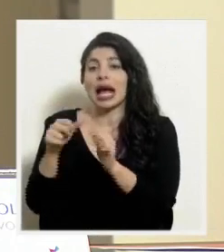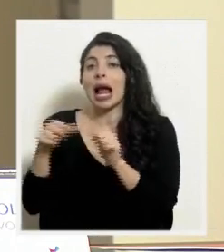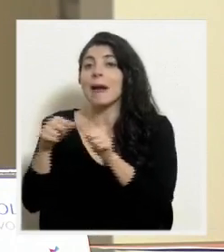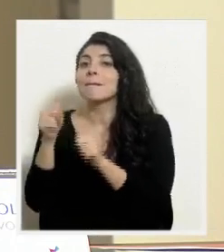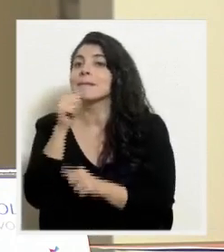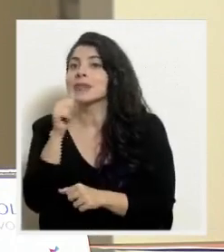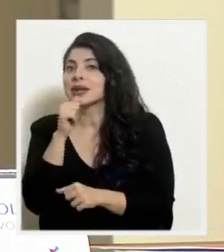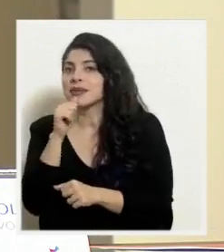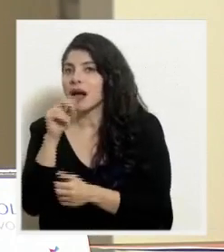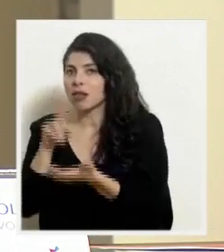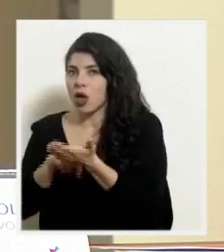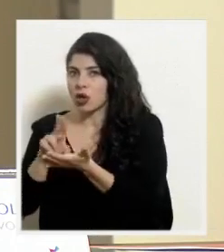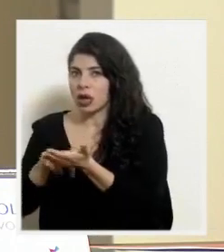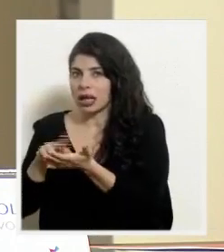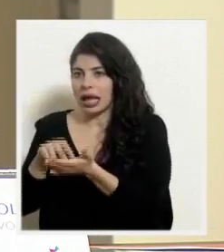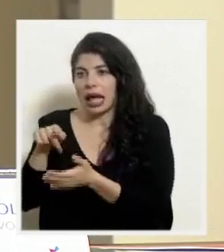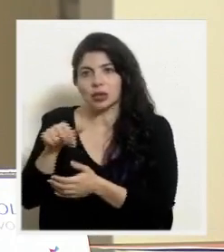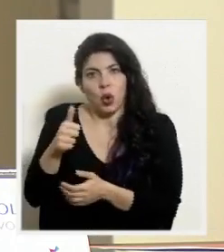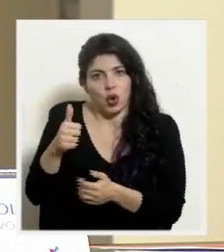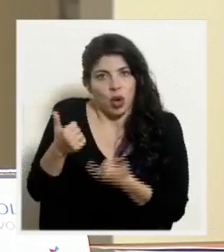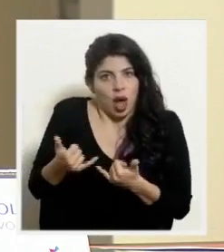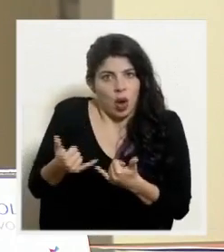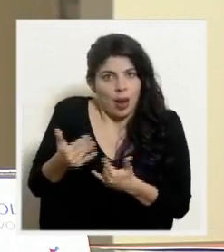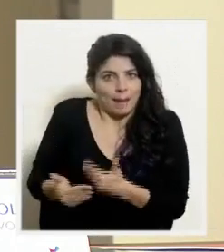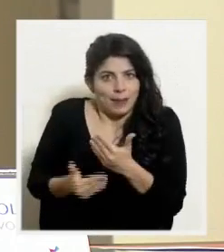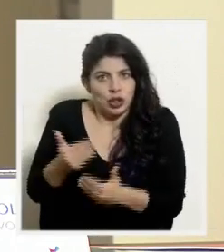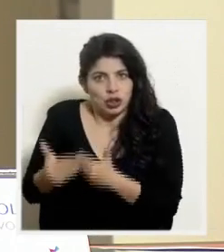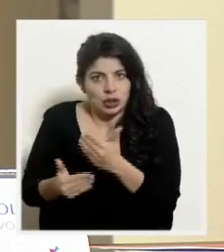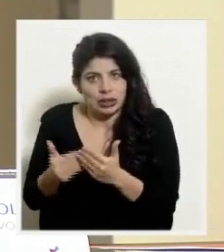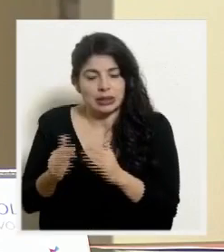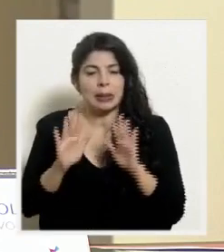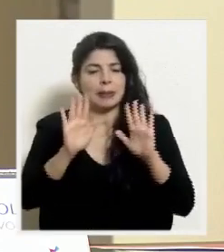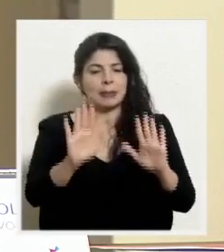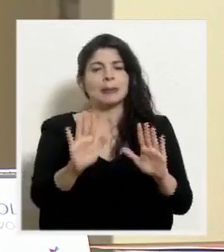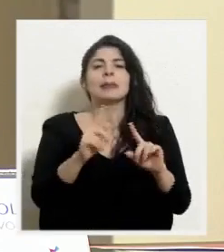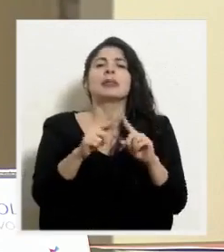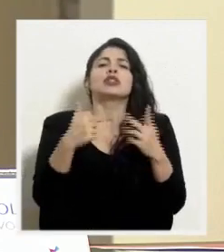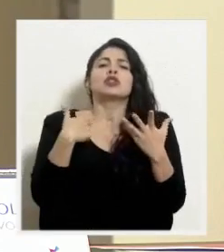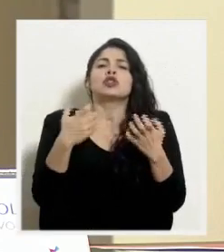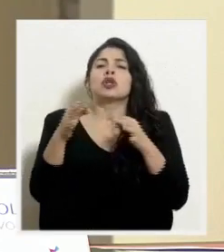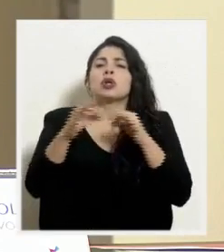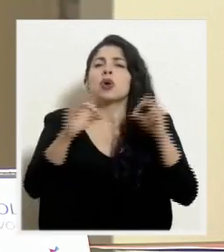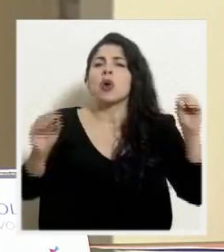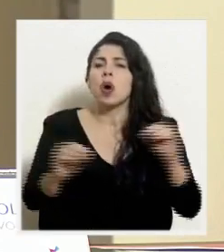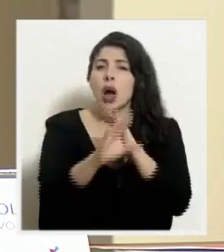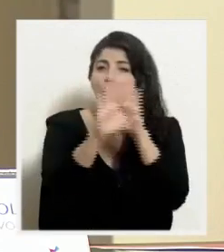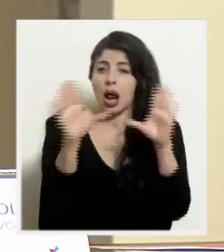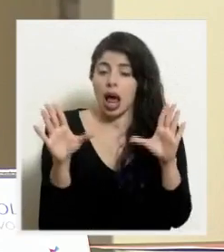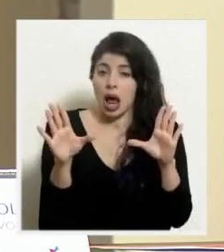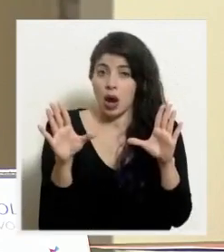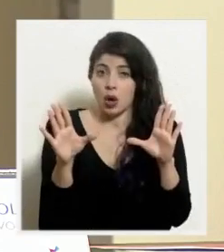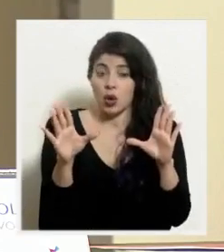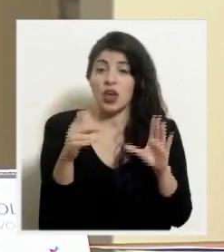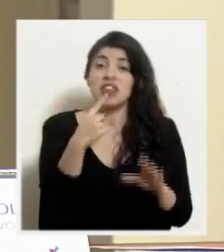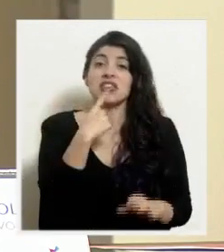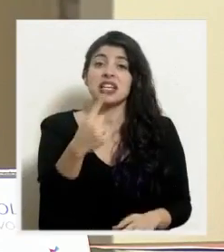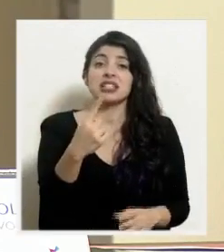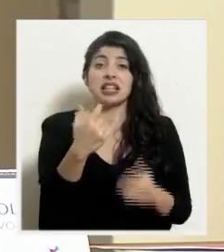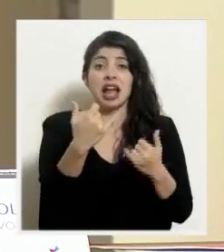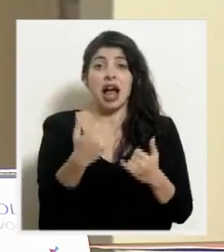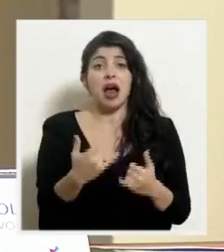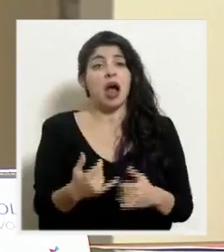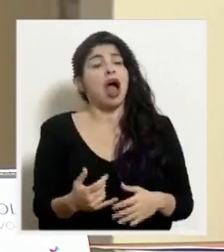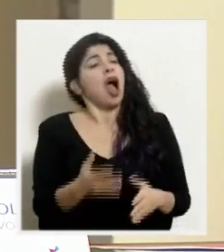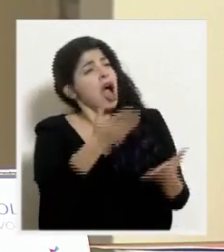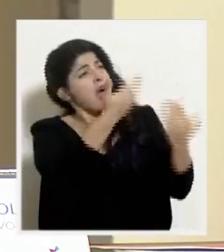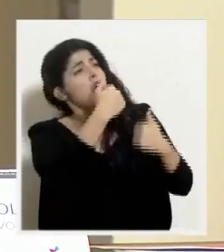privado. Eso es otra definición que está en proceso. Lo que sí quiero dejar claro es que simplemente decir hoy,